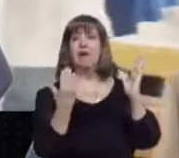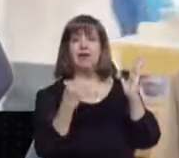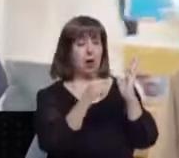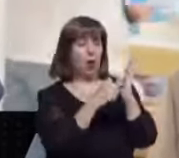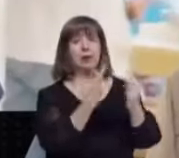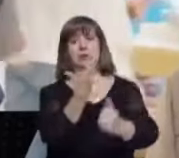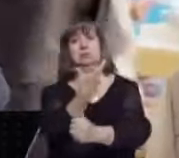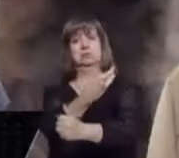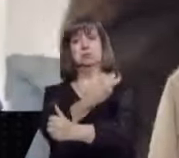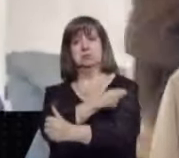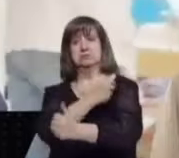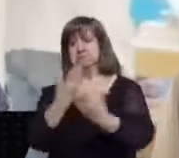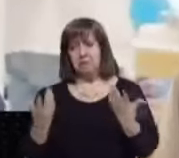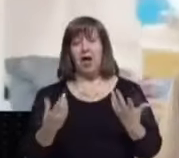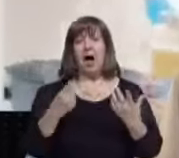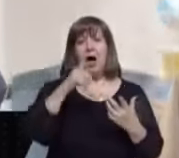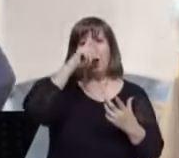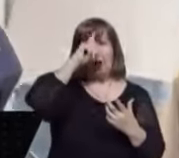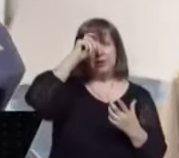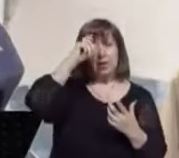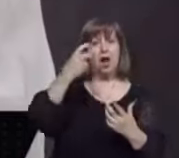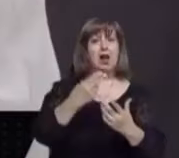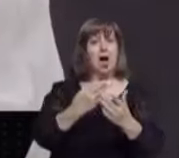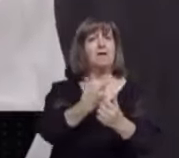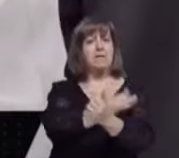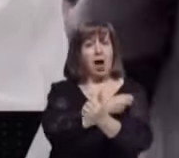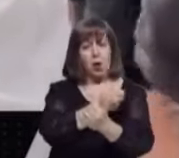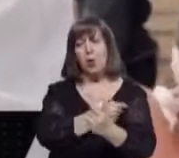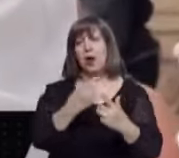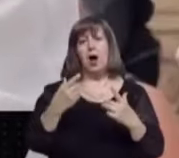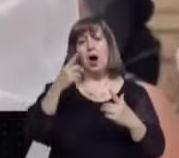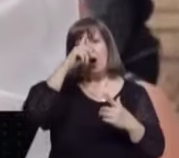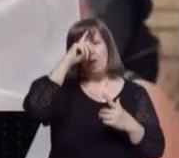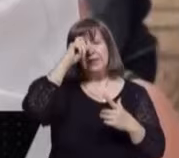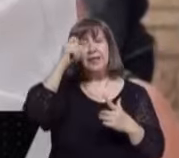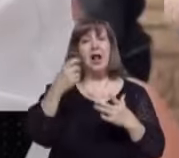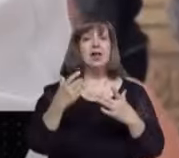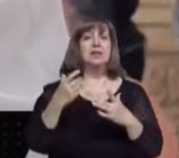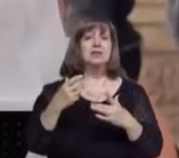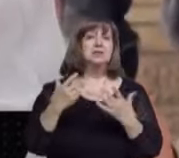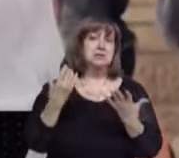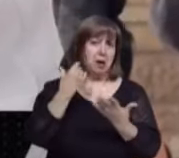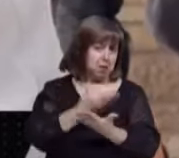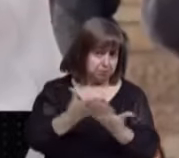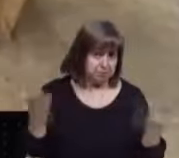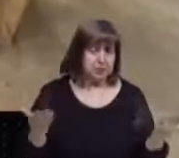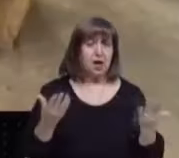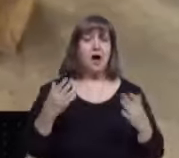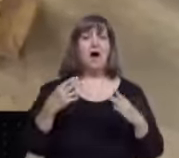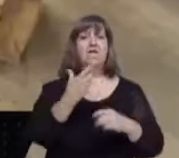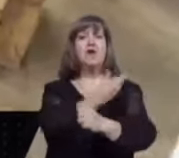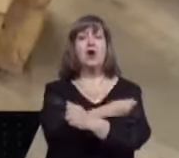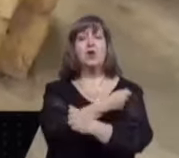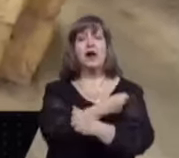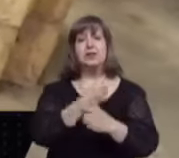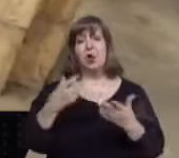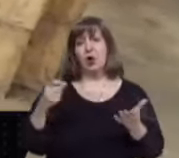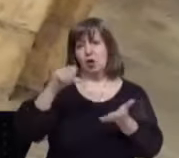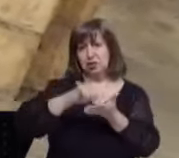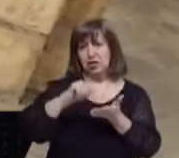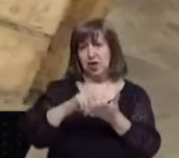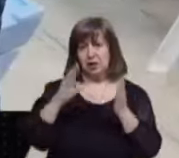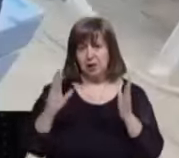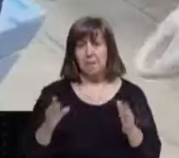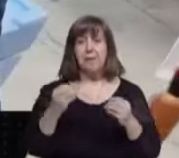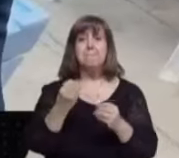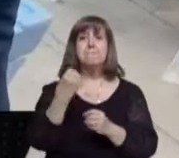los centros de salud de la provincia, en los vacunatorios de hospitales públicos y obviamente en el vacunatorio central. La hepatitis B hoy es la principal causa de hepatitis fulminante en la